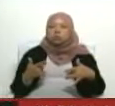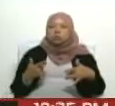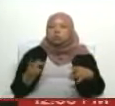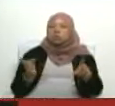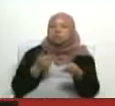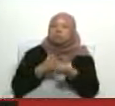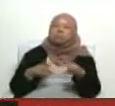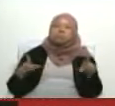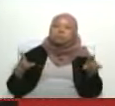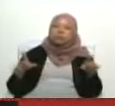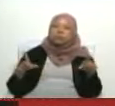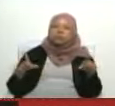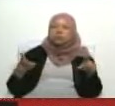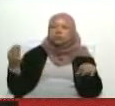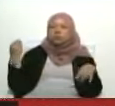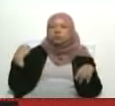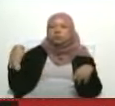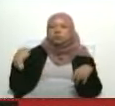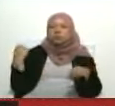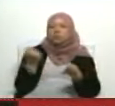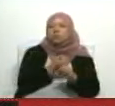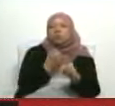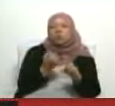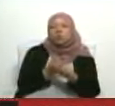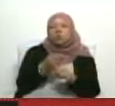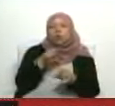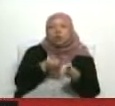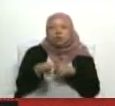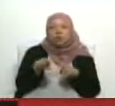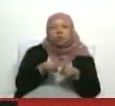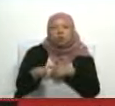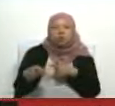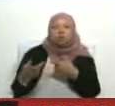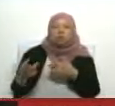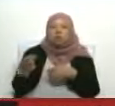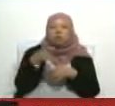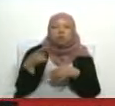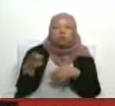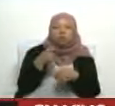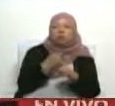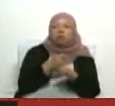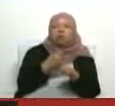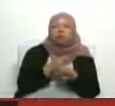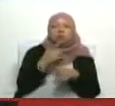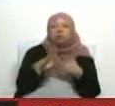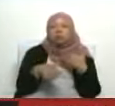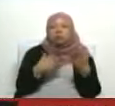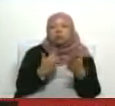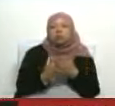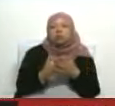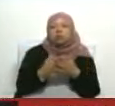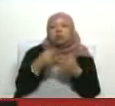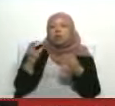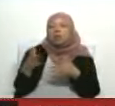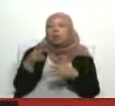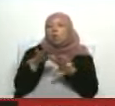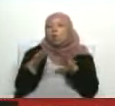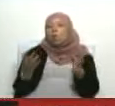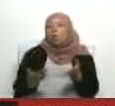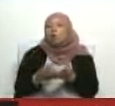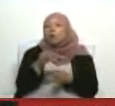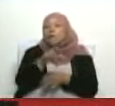Pero, más allá de eso ridículo que busca imitar películas que ve, ¿será que ve mucho